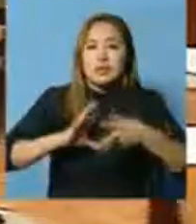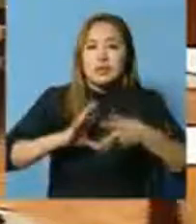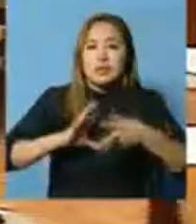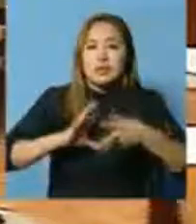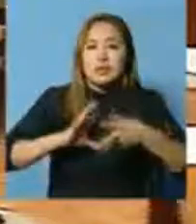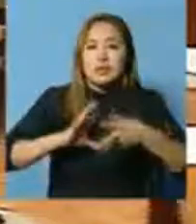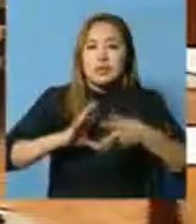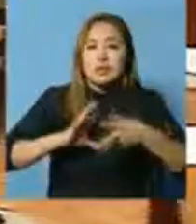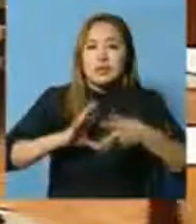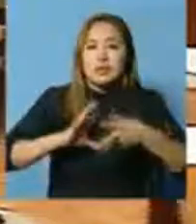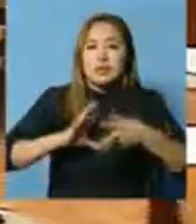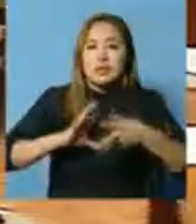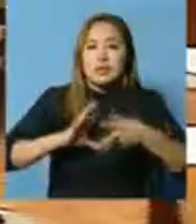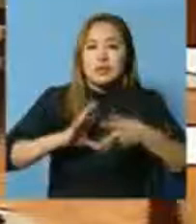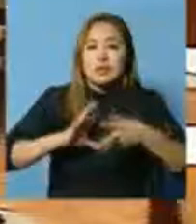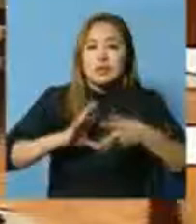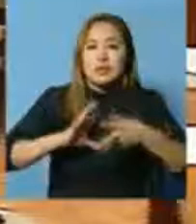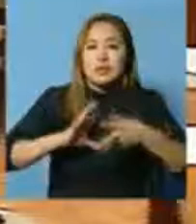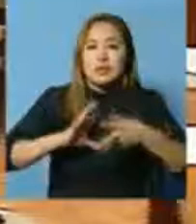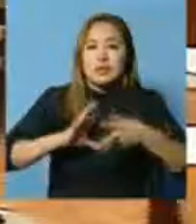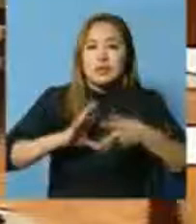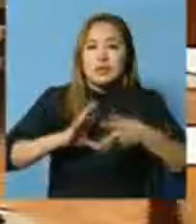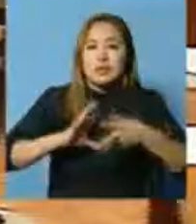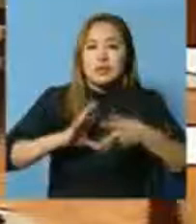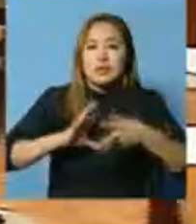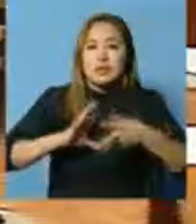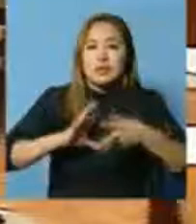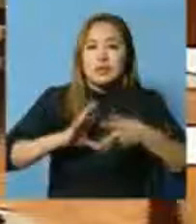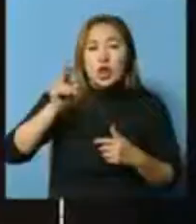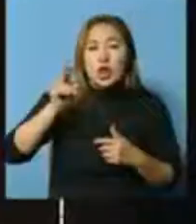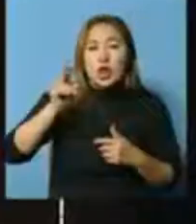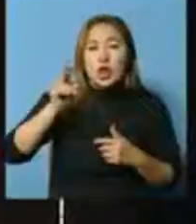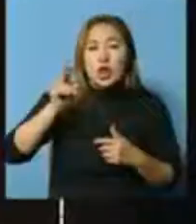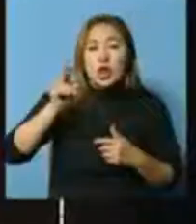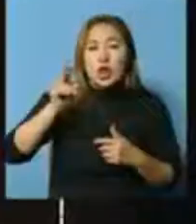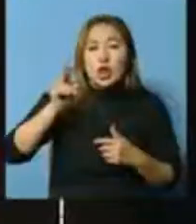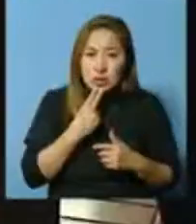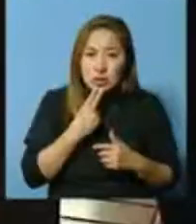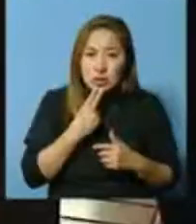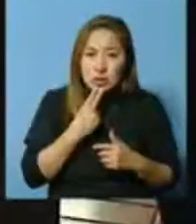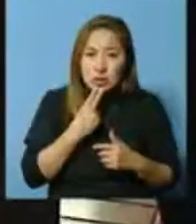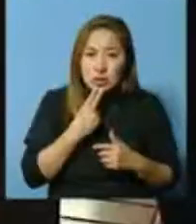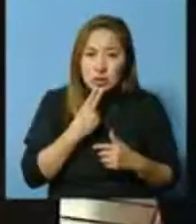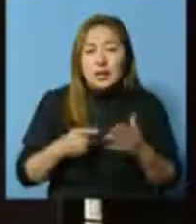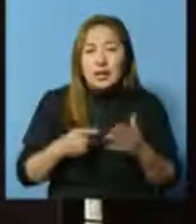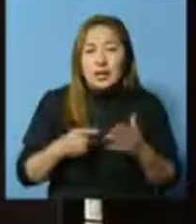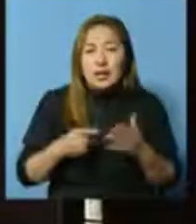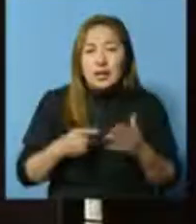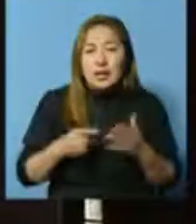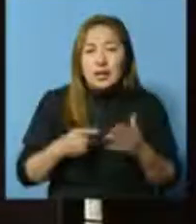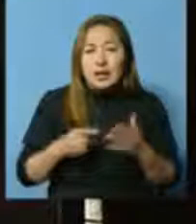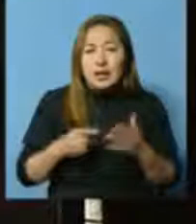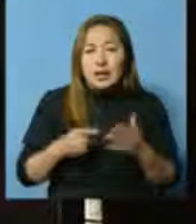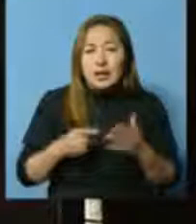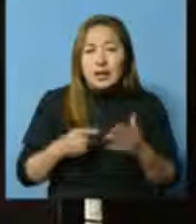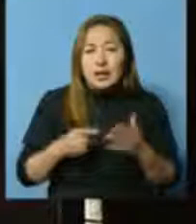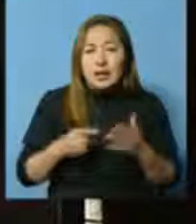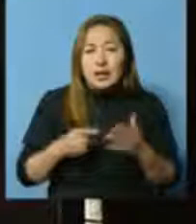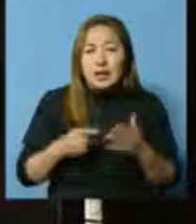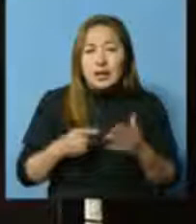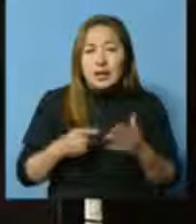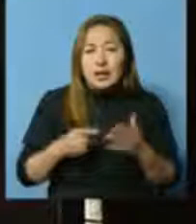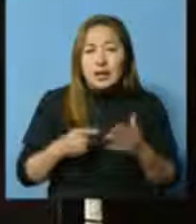sistema que estaba vigente en la provincia desde el año 2011 respecto a la explotación del litio